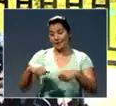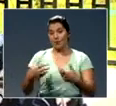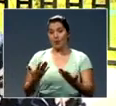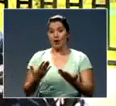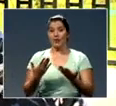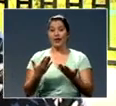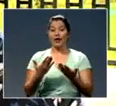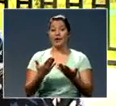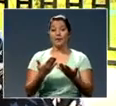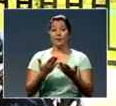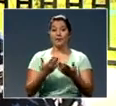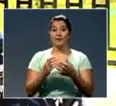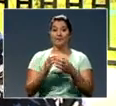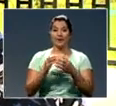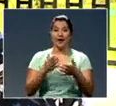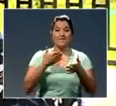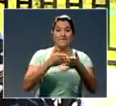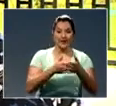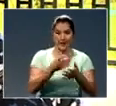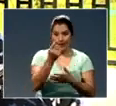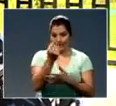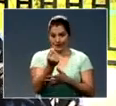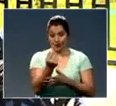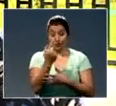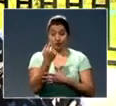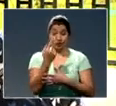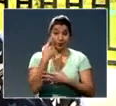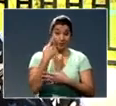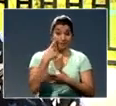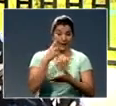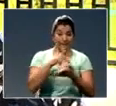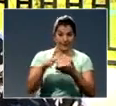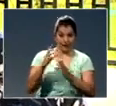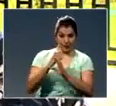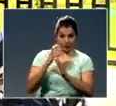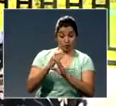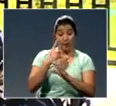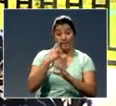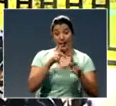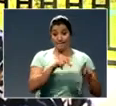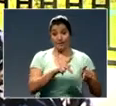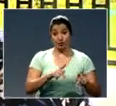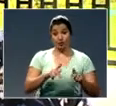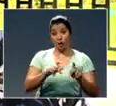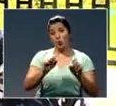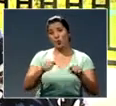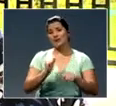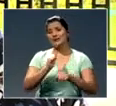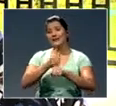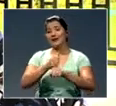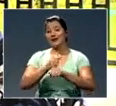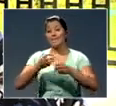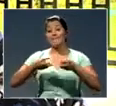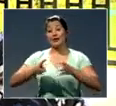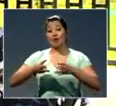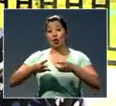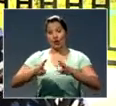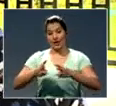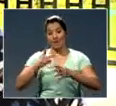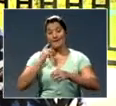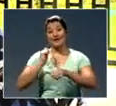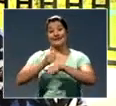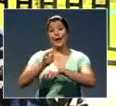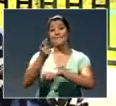los cuales podemos trabajar de manera coordinada con ARECEP para la creación de una metodología de tarificación para buses eléctricos que